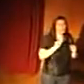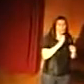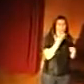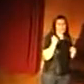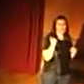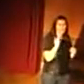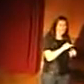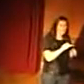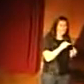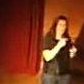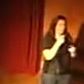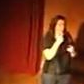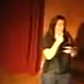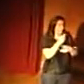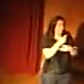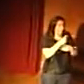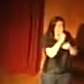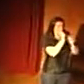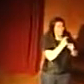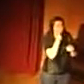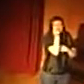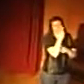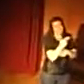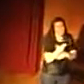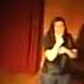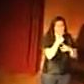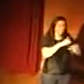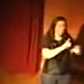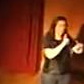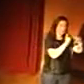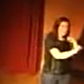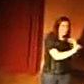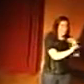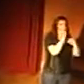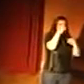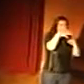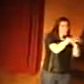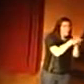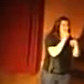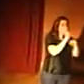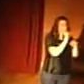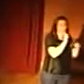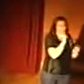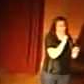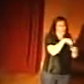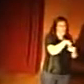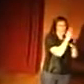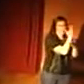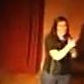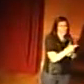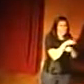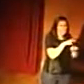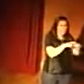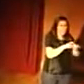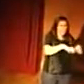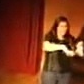tratamiento de la perspectiva y del espacio y dentro de eso de la luz Cómo incide en estas en este en este tipo de figuras